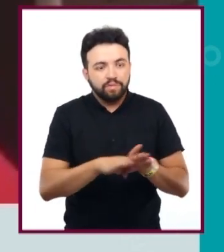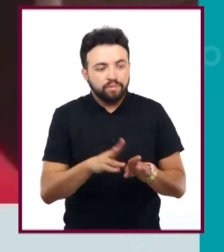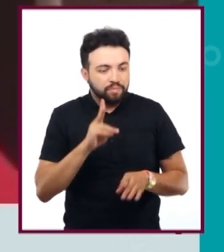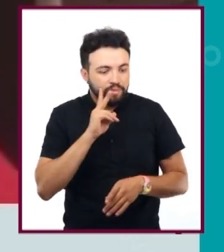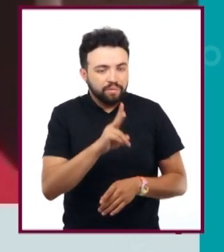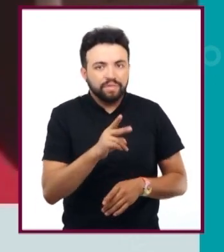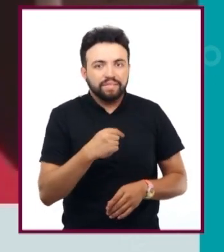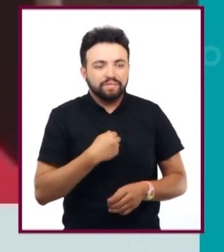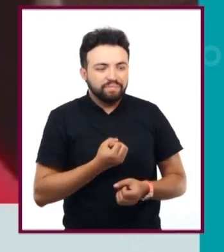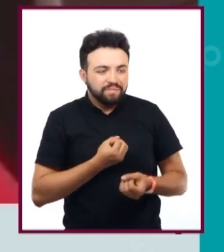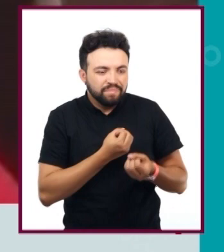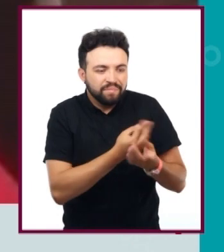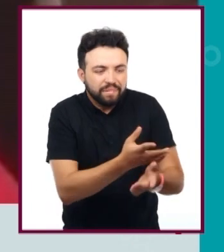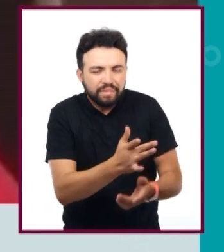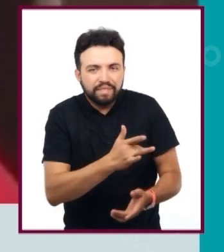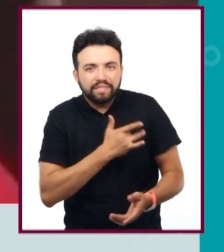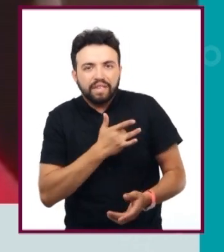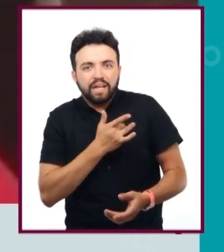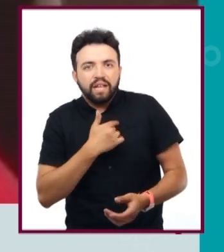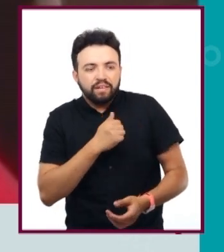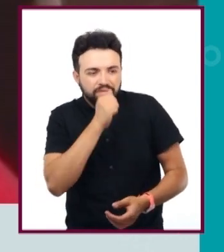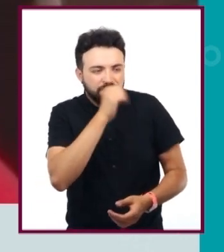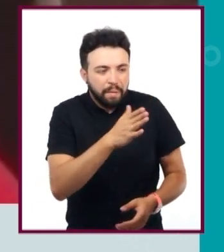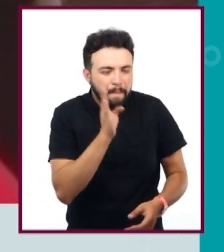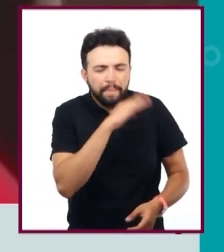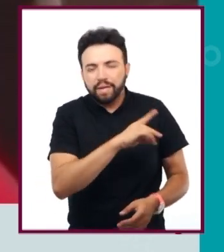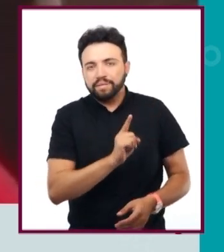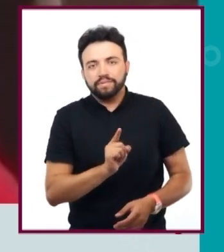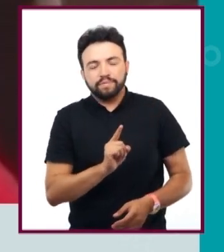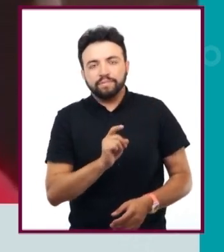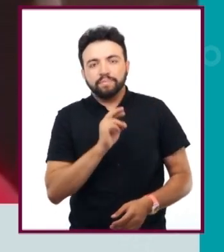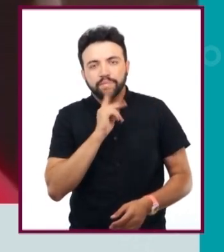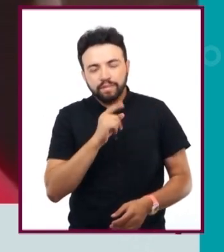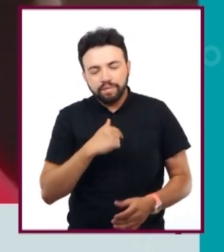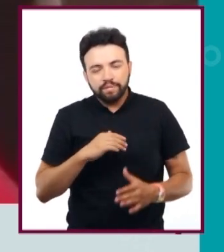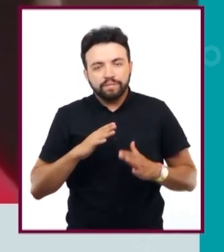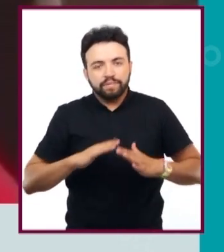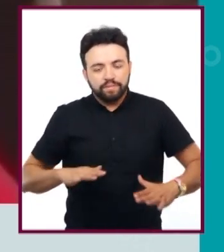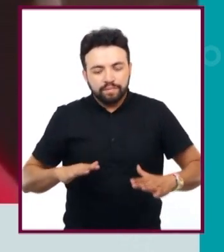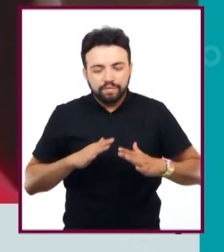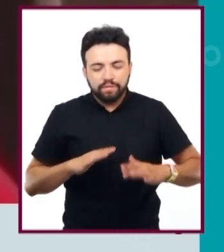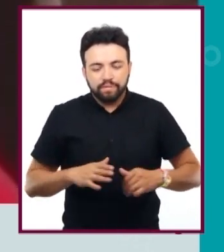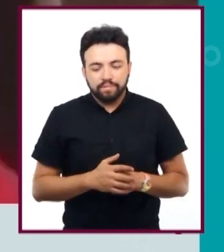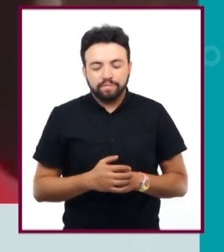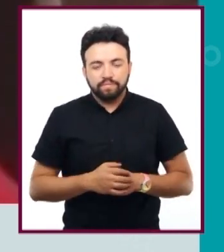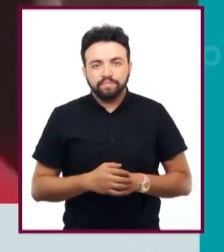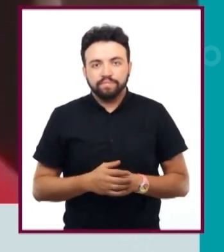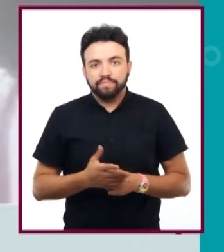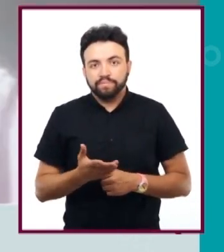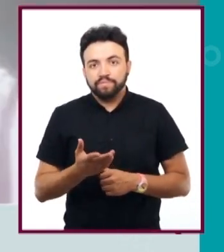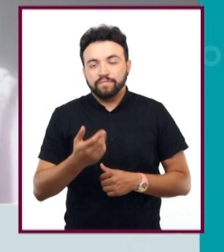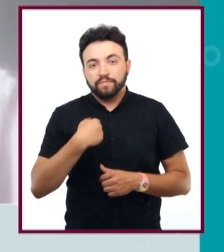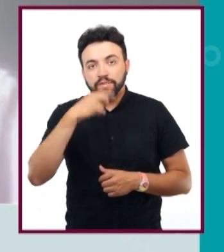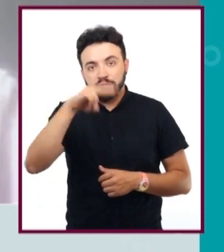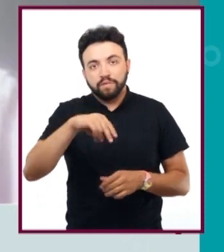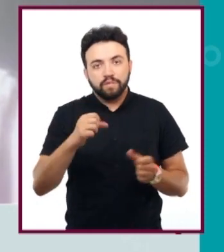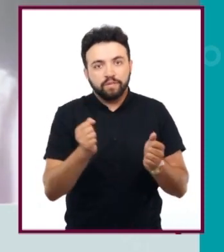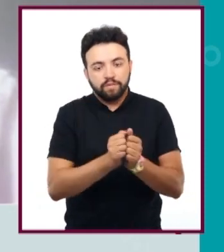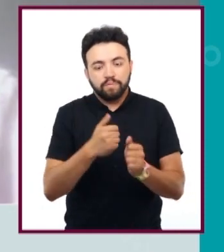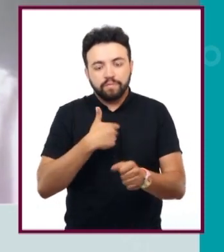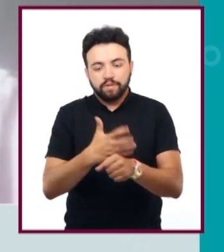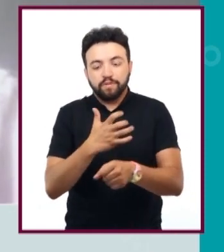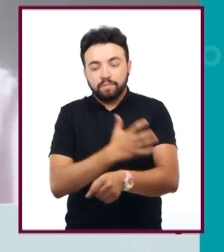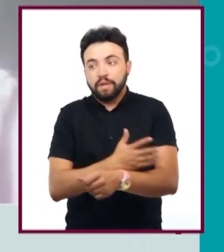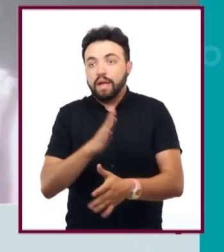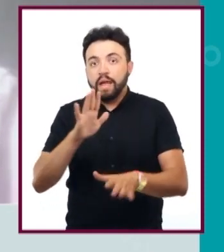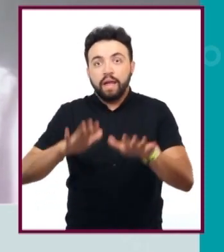un poquito más paciente, buscar la manera de no herir los sentimientos del niño, pues no afectarlo. Si me soy sincero,